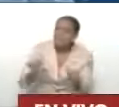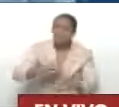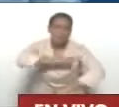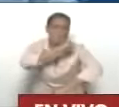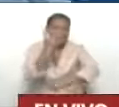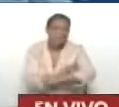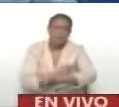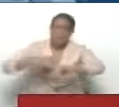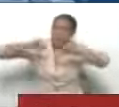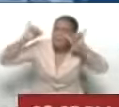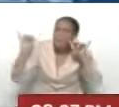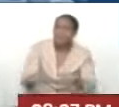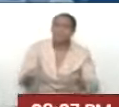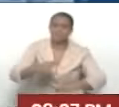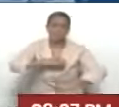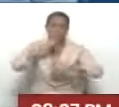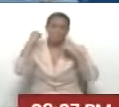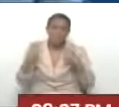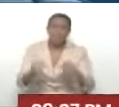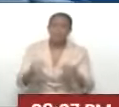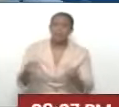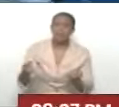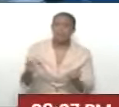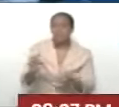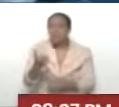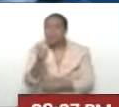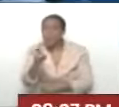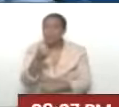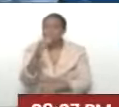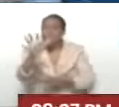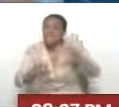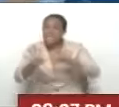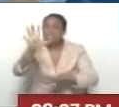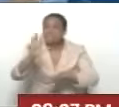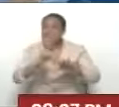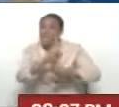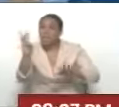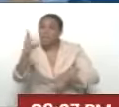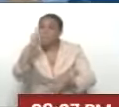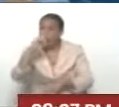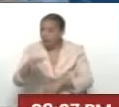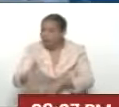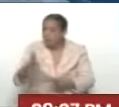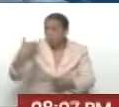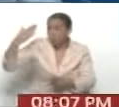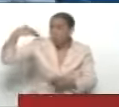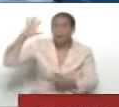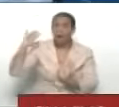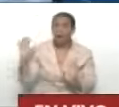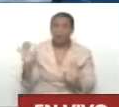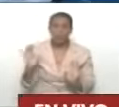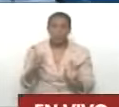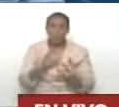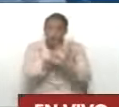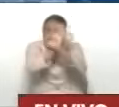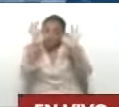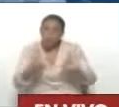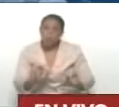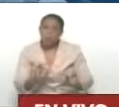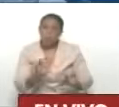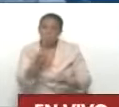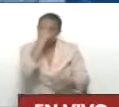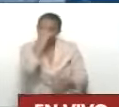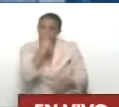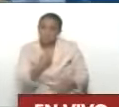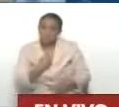energía, la misma fuerza que cuando tenía 12, 15, 20, 30 años. No sé si es una característica de nuestra generación.